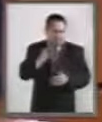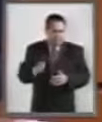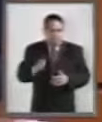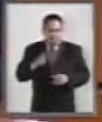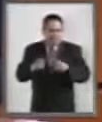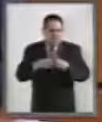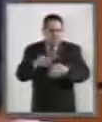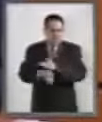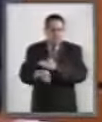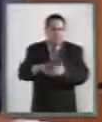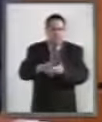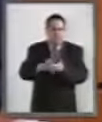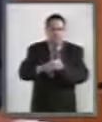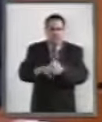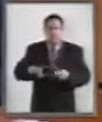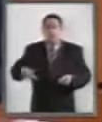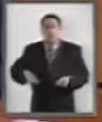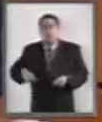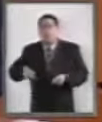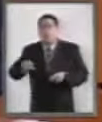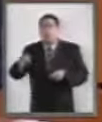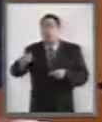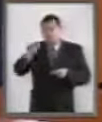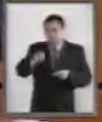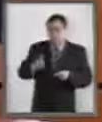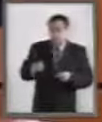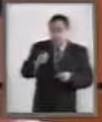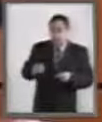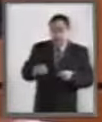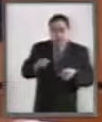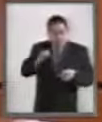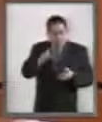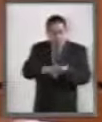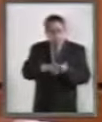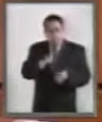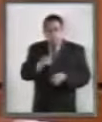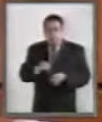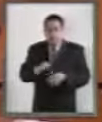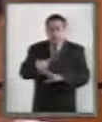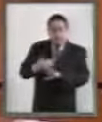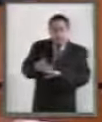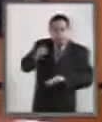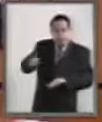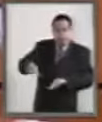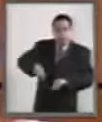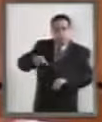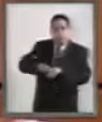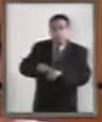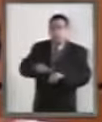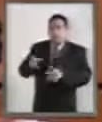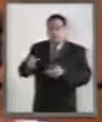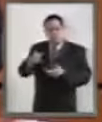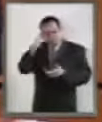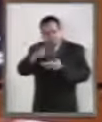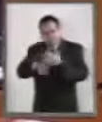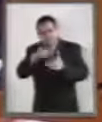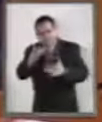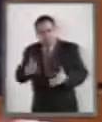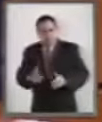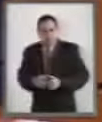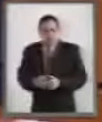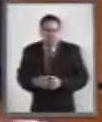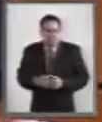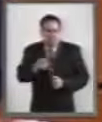carcelario a los gobernadores que están enjuiciando, el propio PAN y el PRI también. Con eso se va a acabar la corrupción. Pero